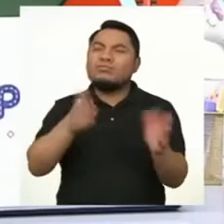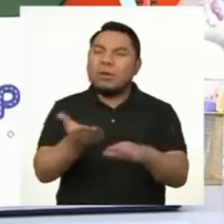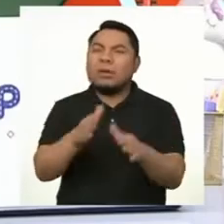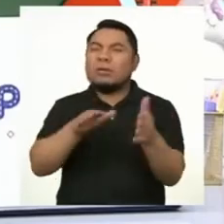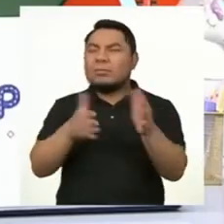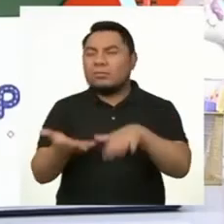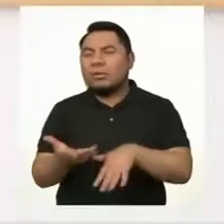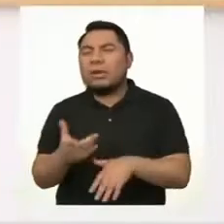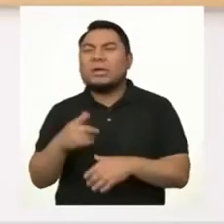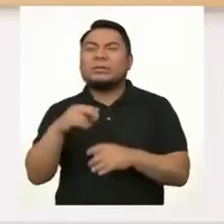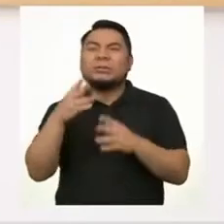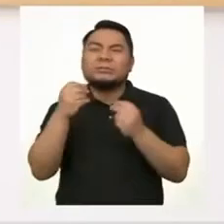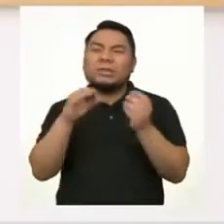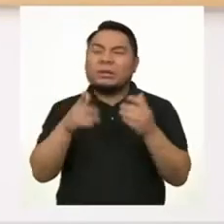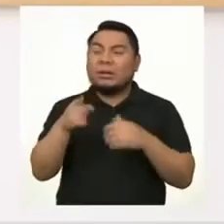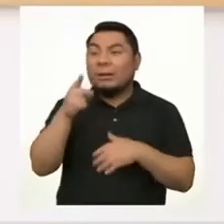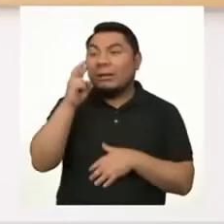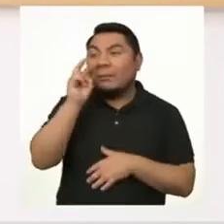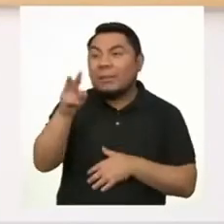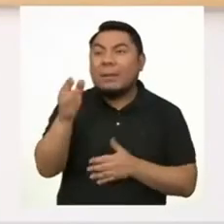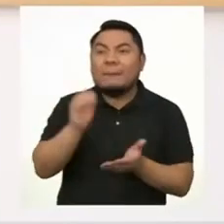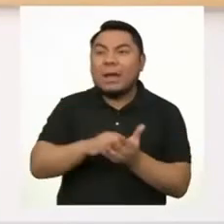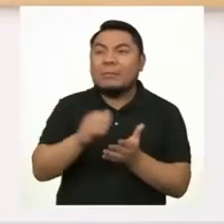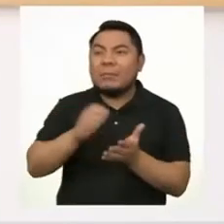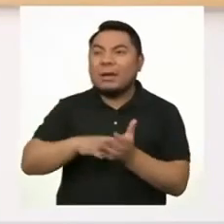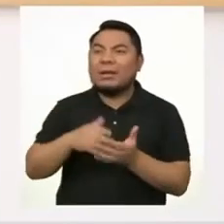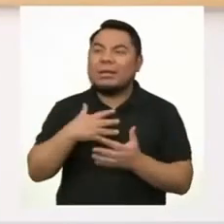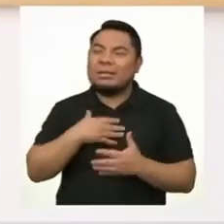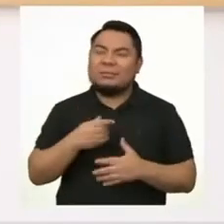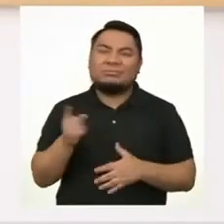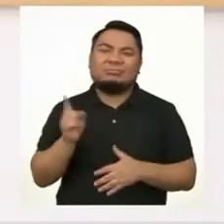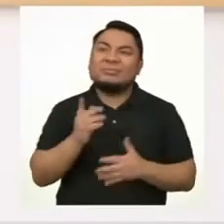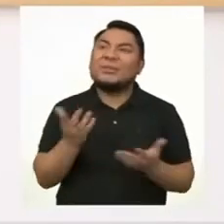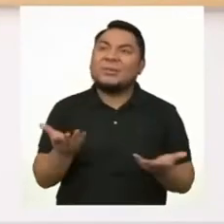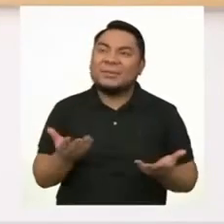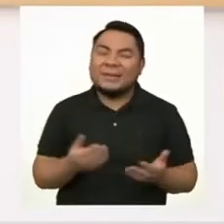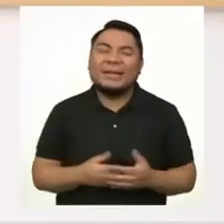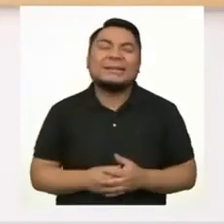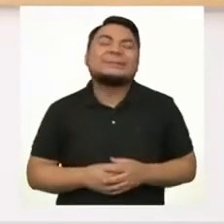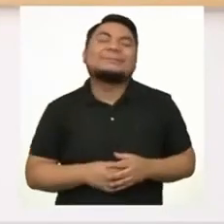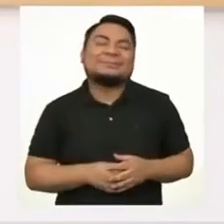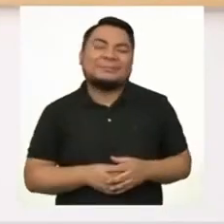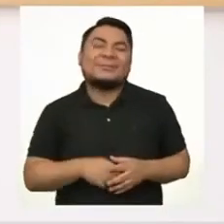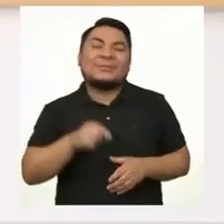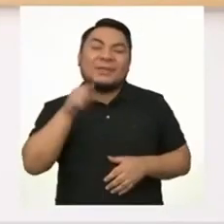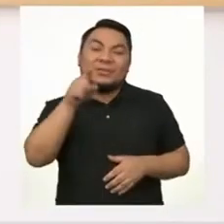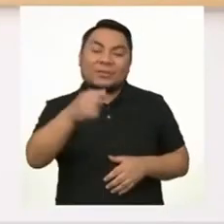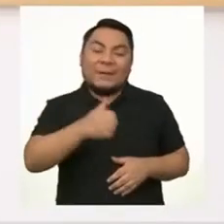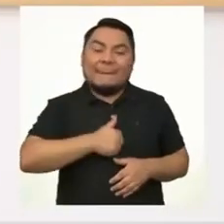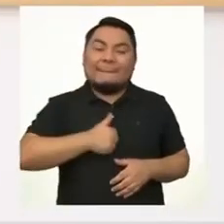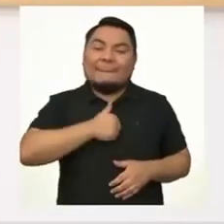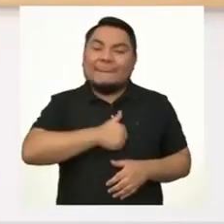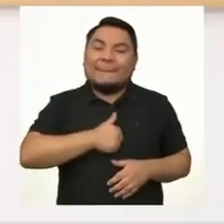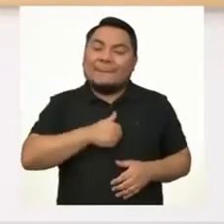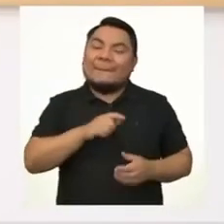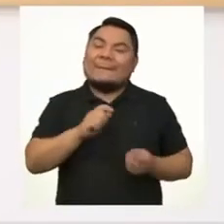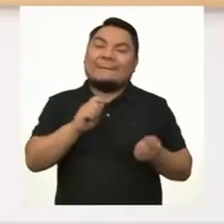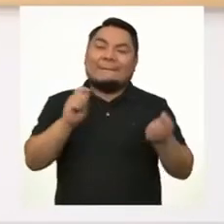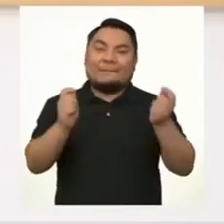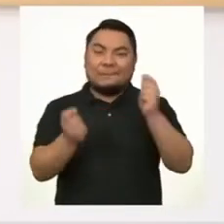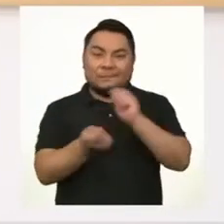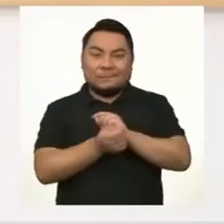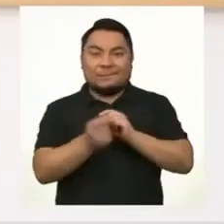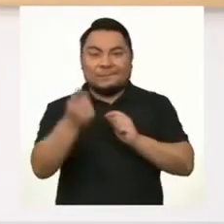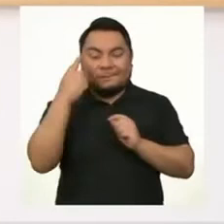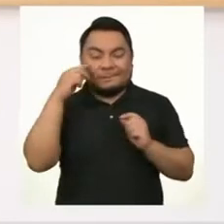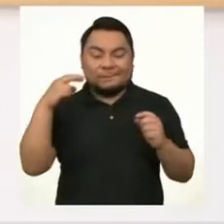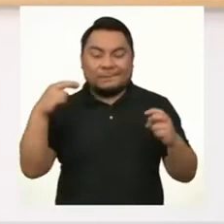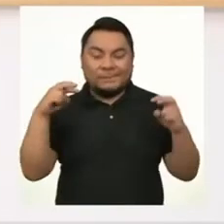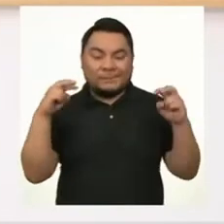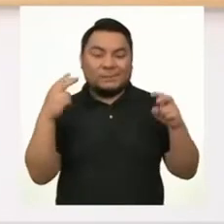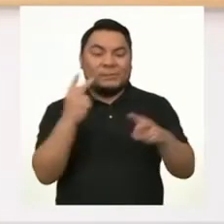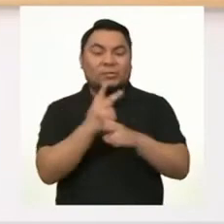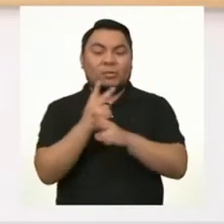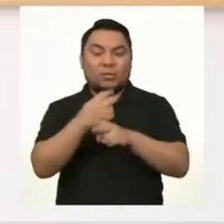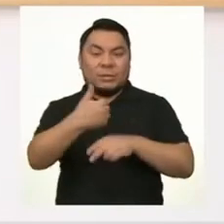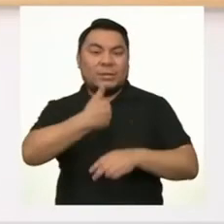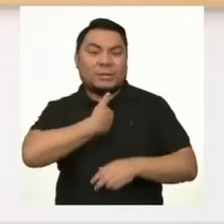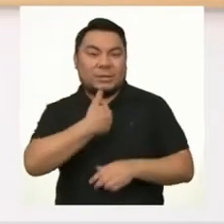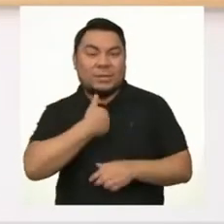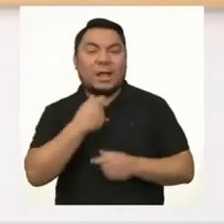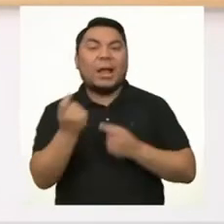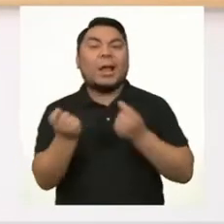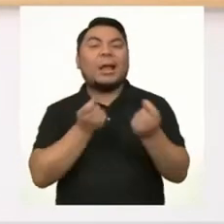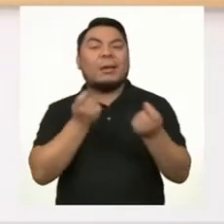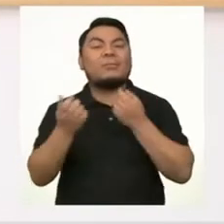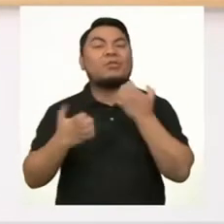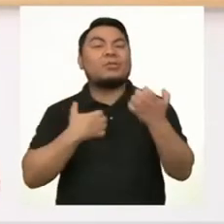el dolor. En ese caso, es bueno tal vez si asumimos una actitud más proactiva hacia nuestro autocuidado y ver formas de calmar